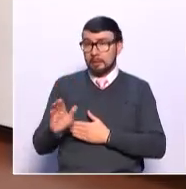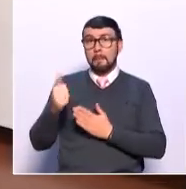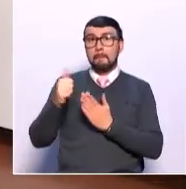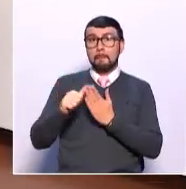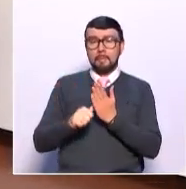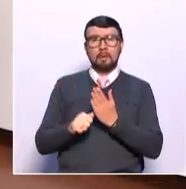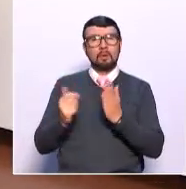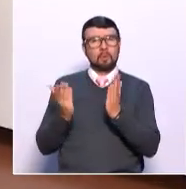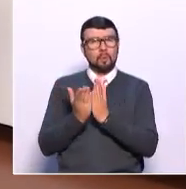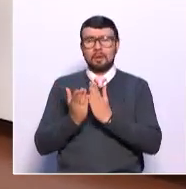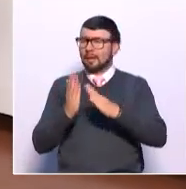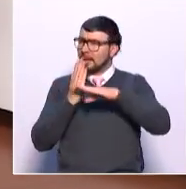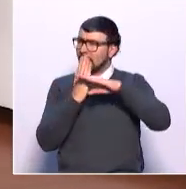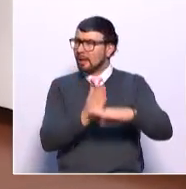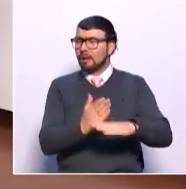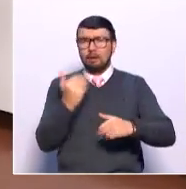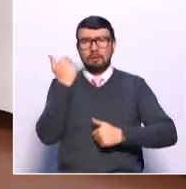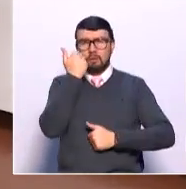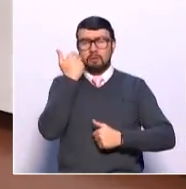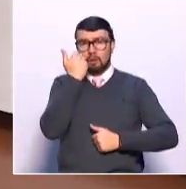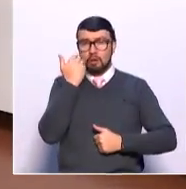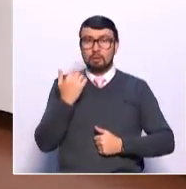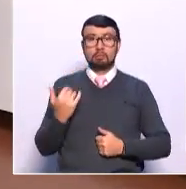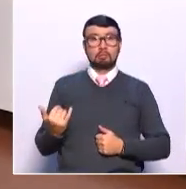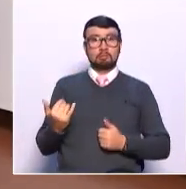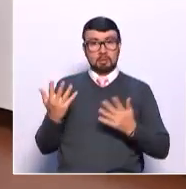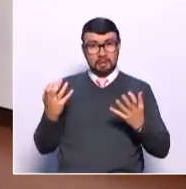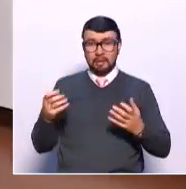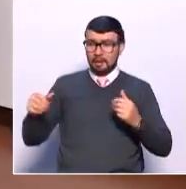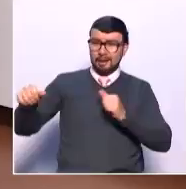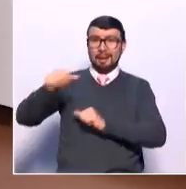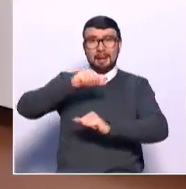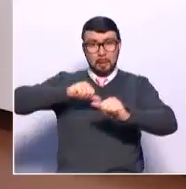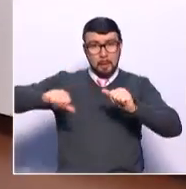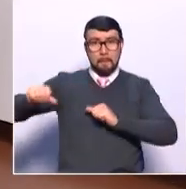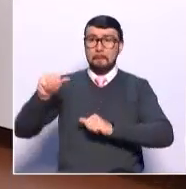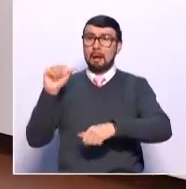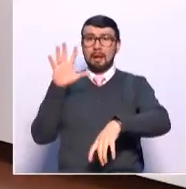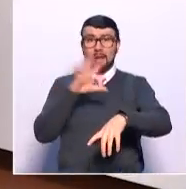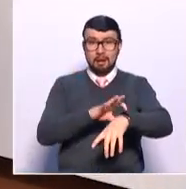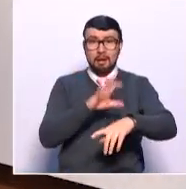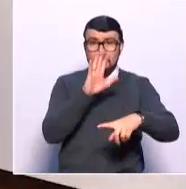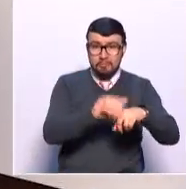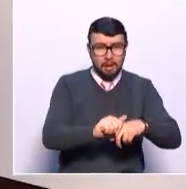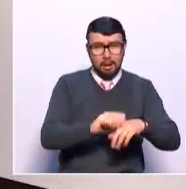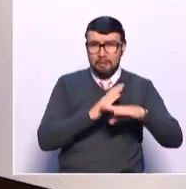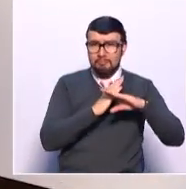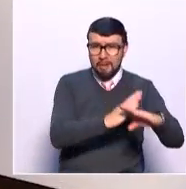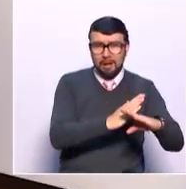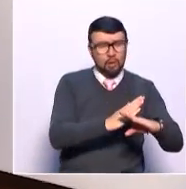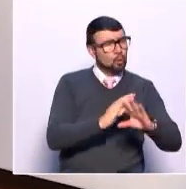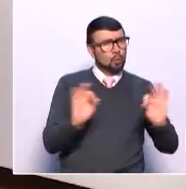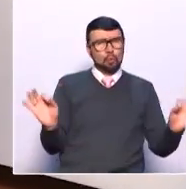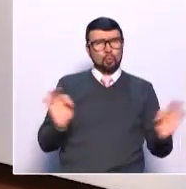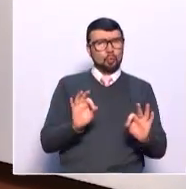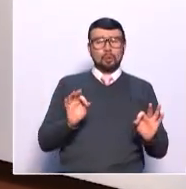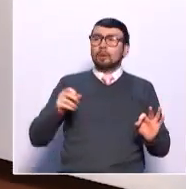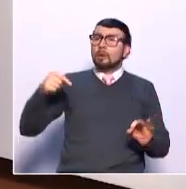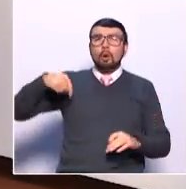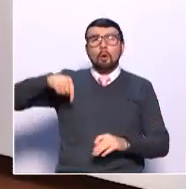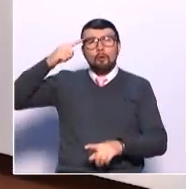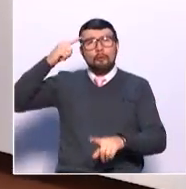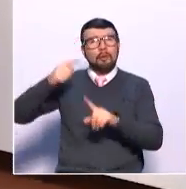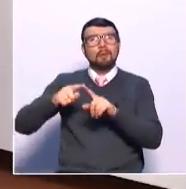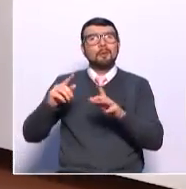que no pretende reemplazar una consulta médica y queremos que todos ustedes así lo entiendan la finalidad nuestra es